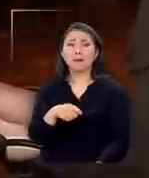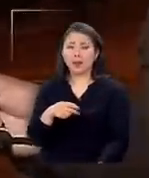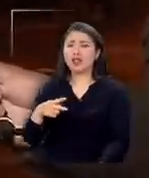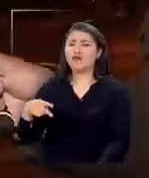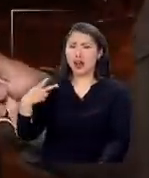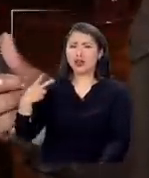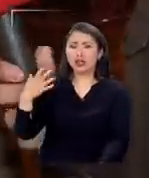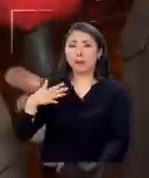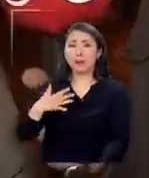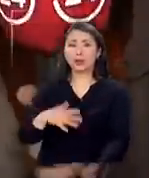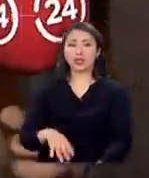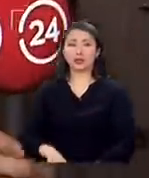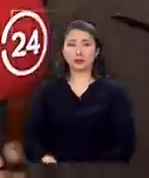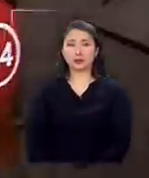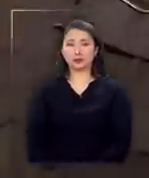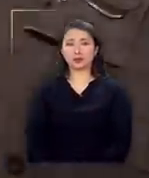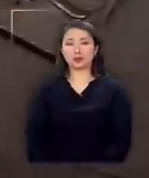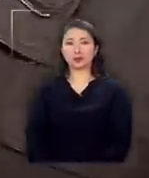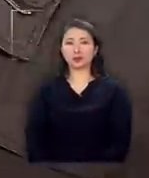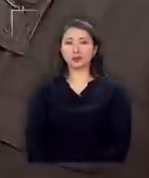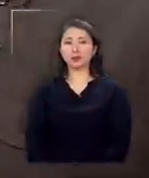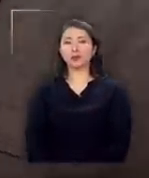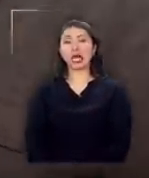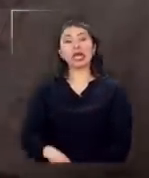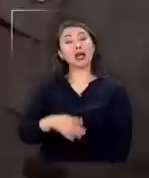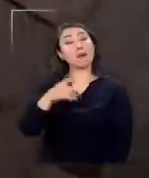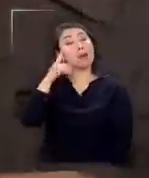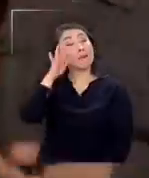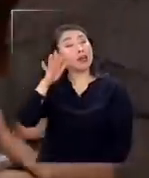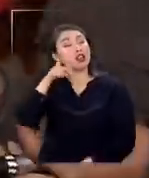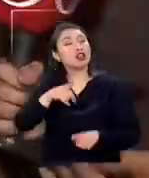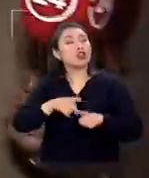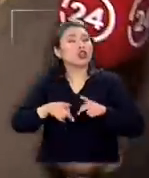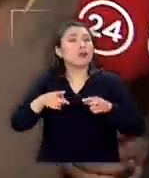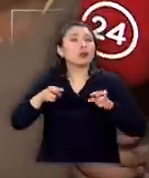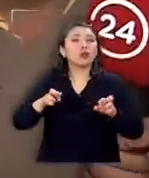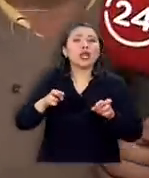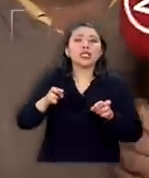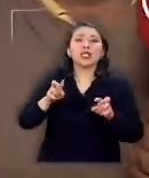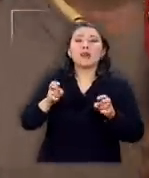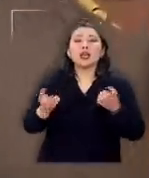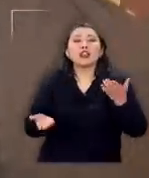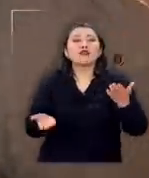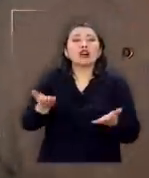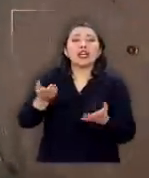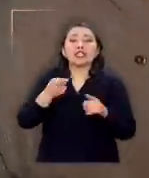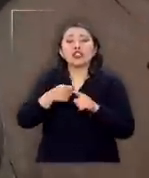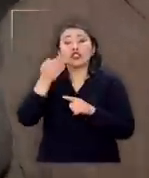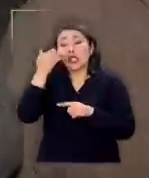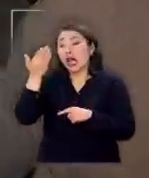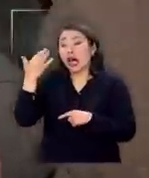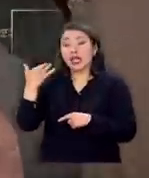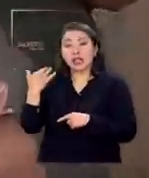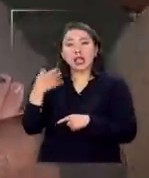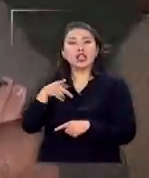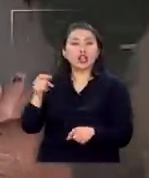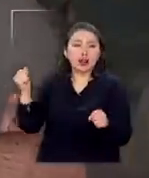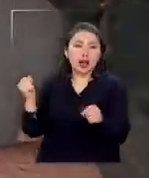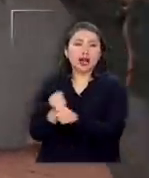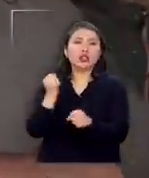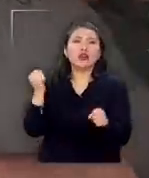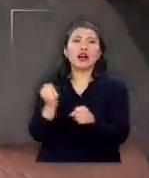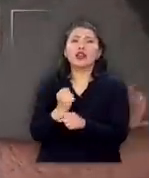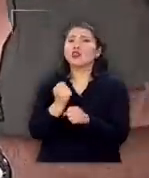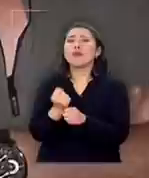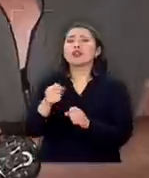valiosas aquí. Imagino que en otras ocasiones, en los temas de balance, por ejemplo, en otros días, han estado ahí trabajando. ¿Cómo